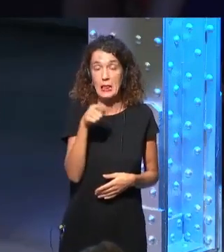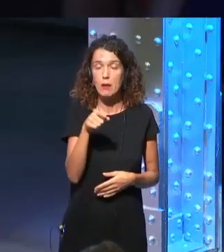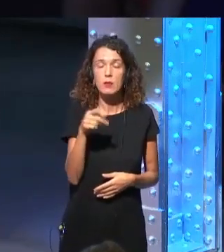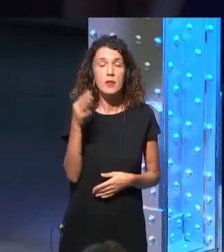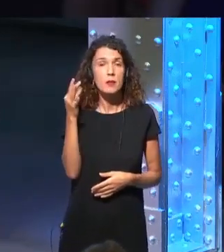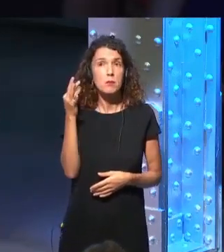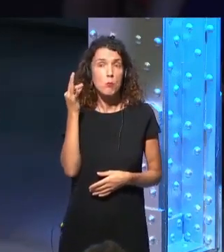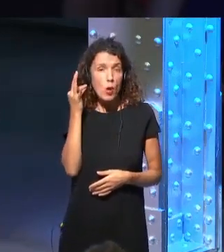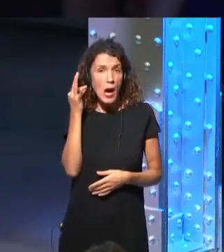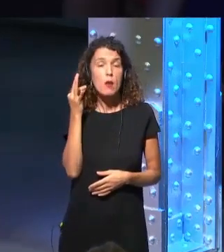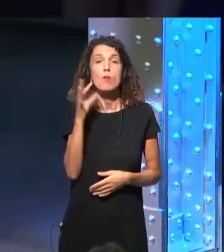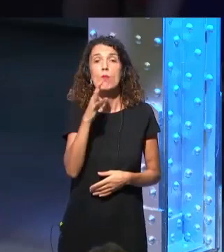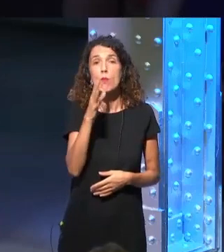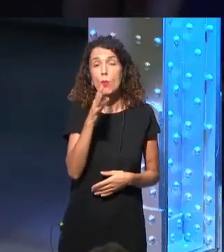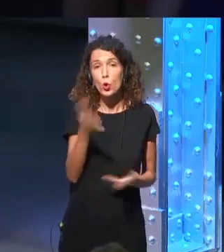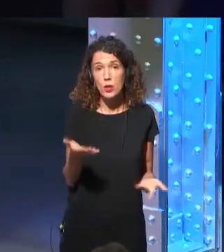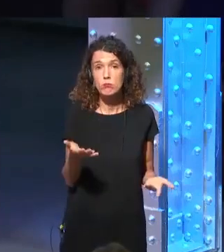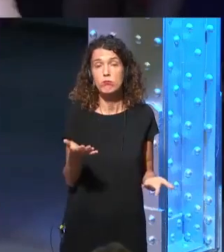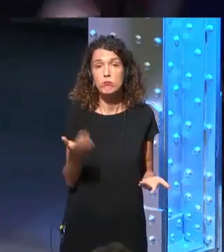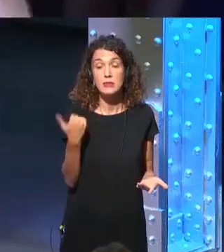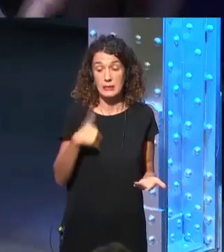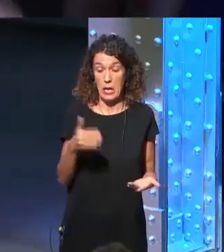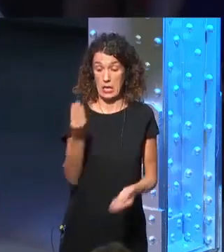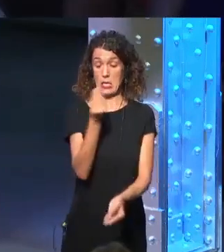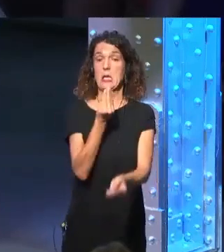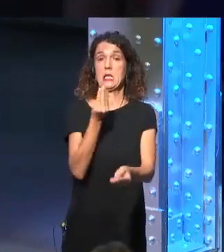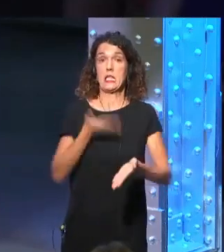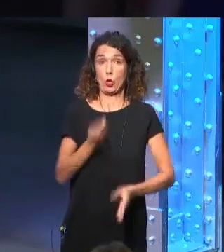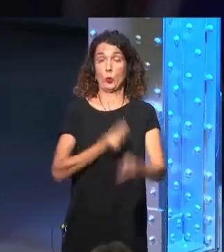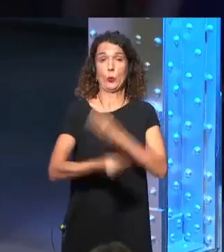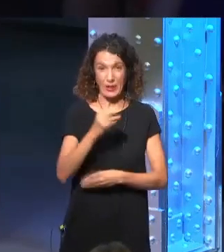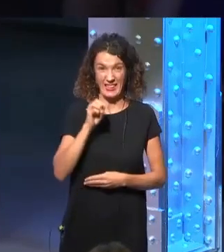decir, porque ha dado a luz a 13 niños,